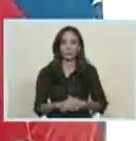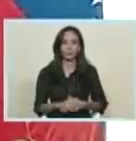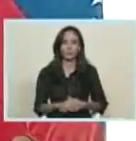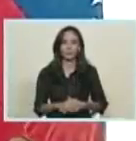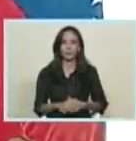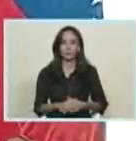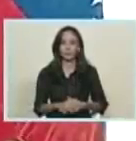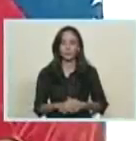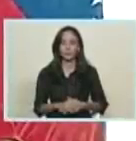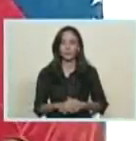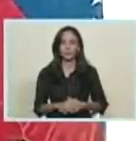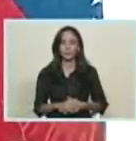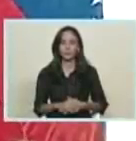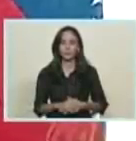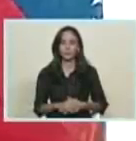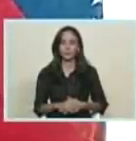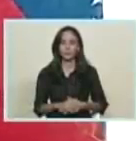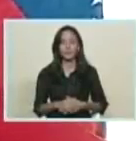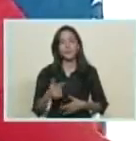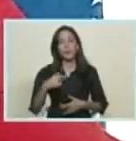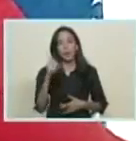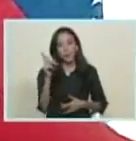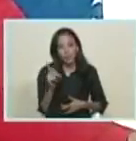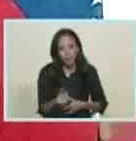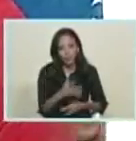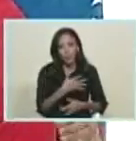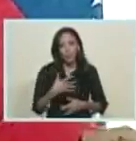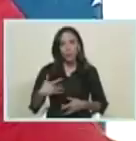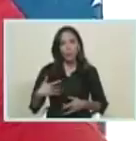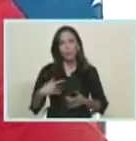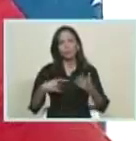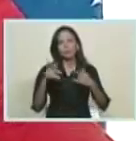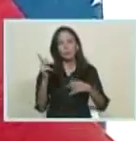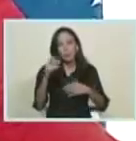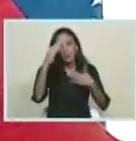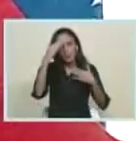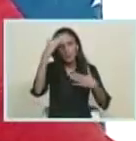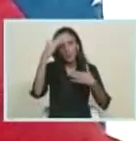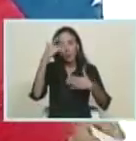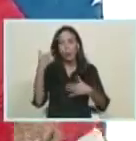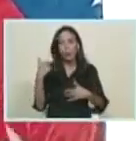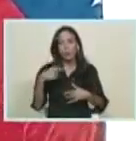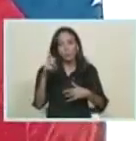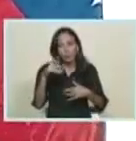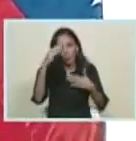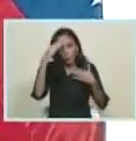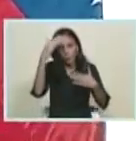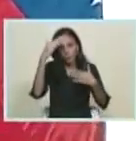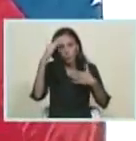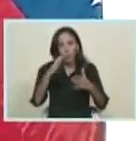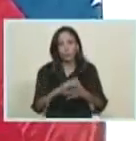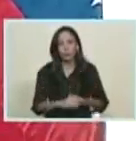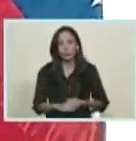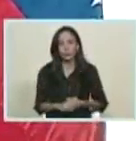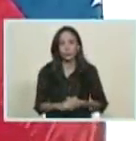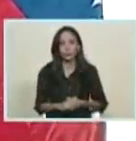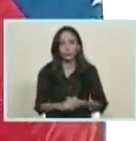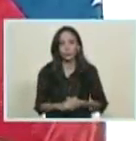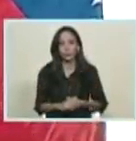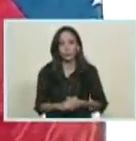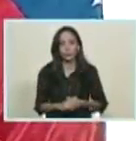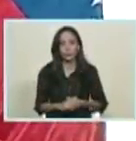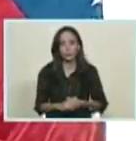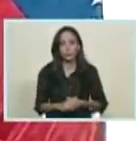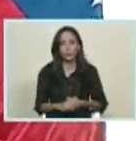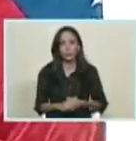Quiero saludar, y además hoy he venido a juramentar a